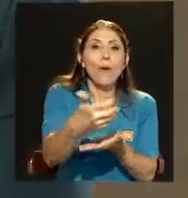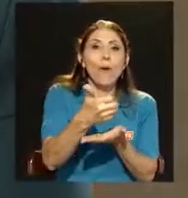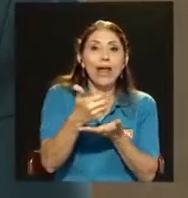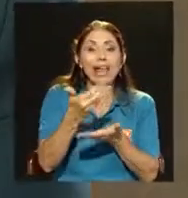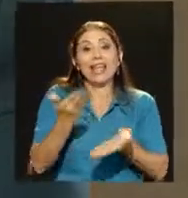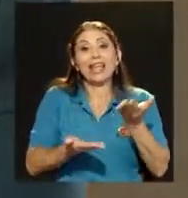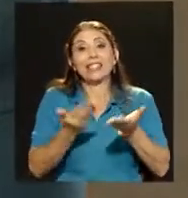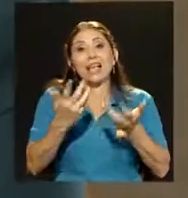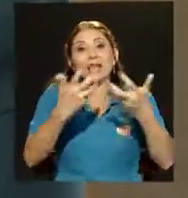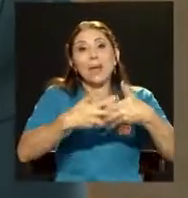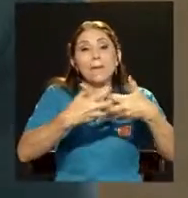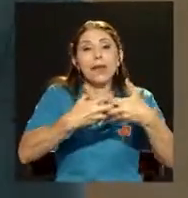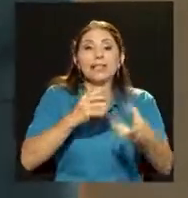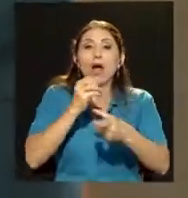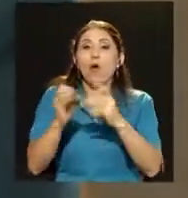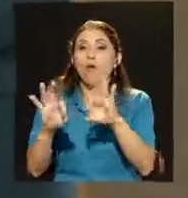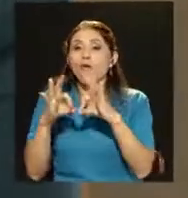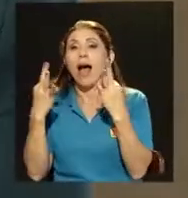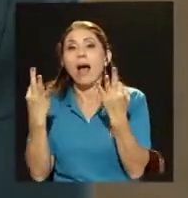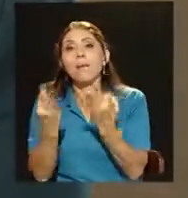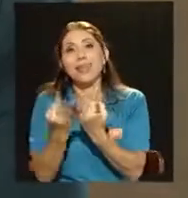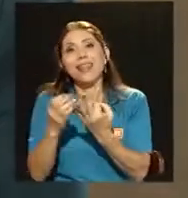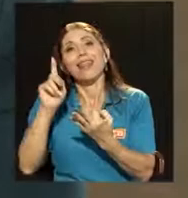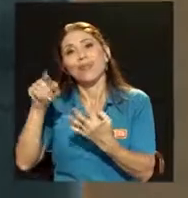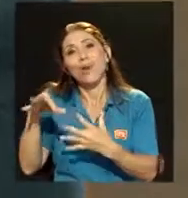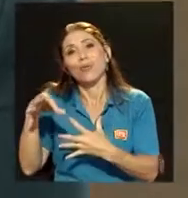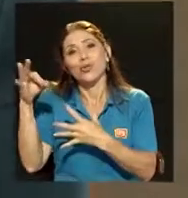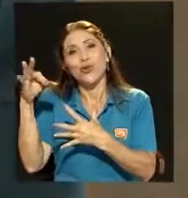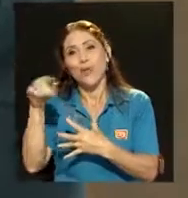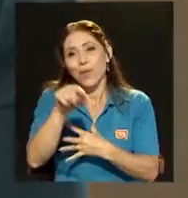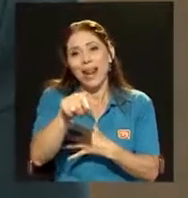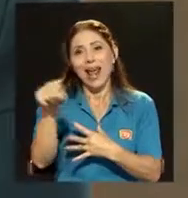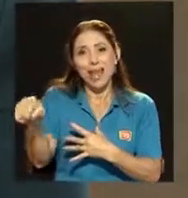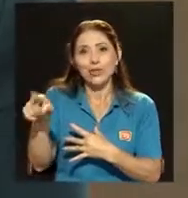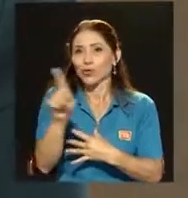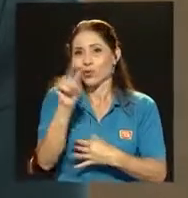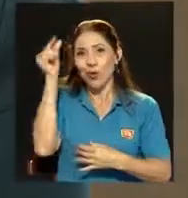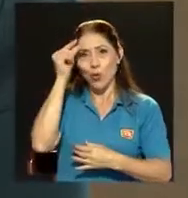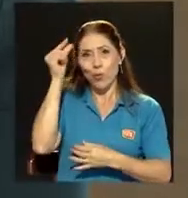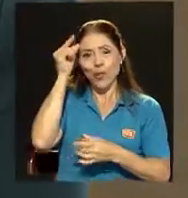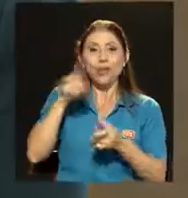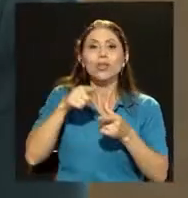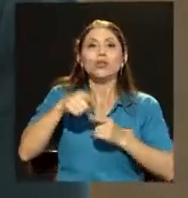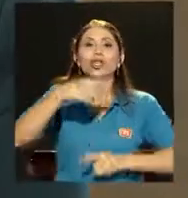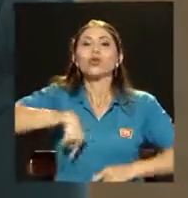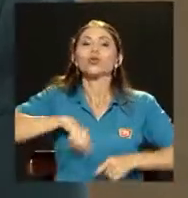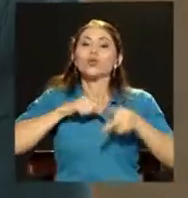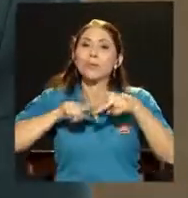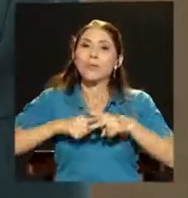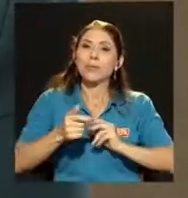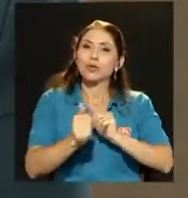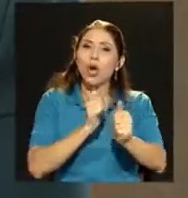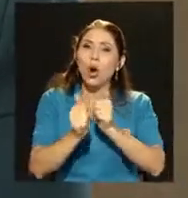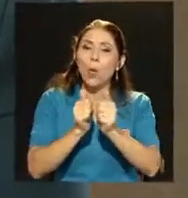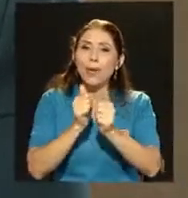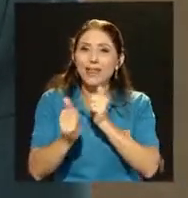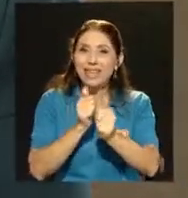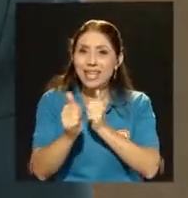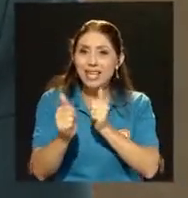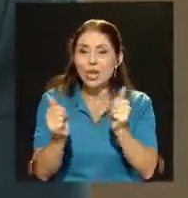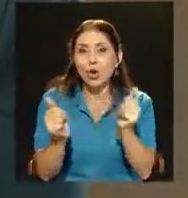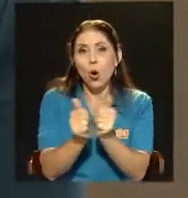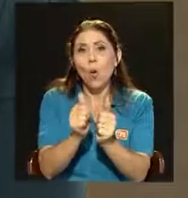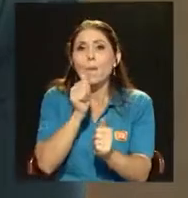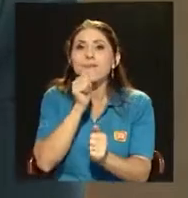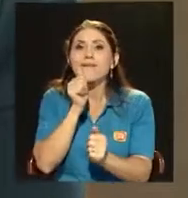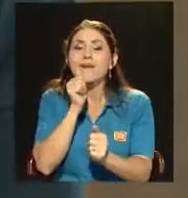tener opción de recoger ellos y no el gobierno. Entonces, empezamos a competir con el sector privado por los recursos